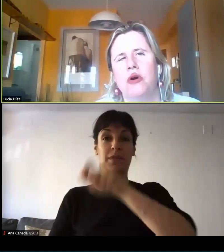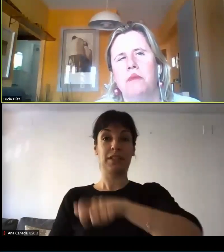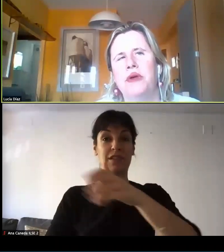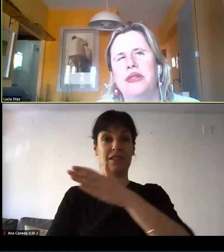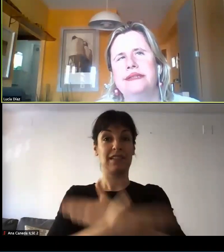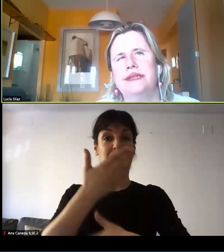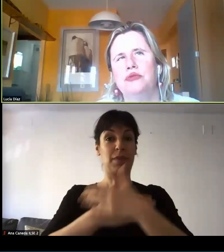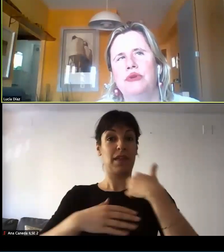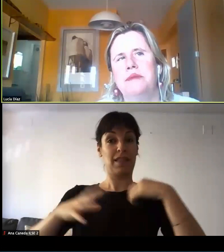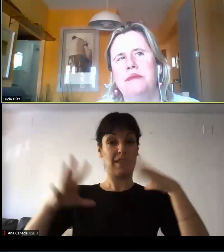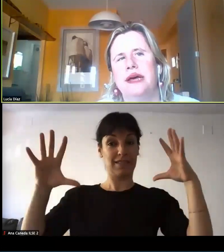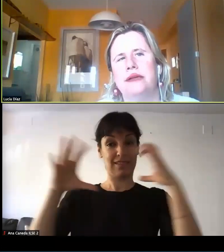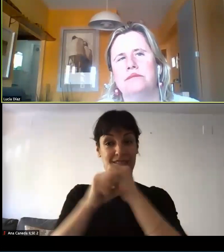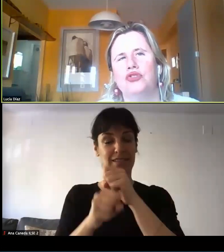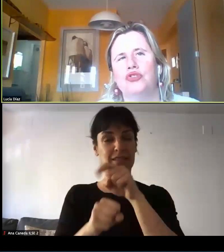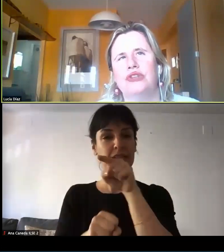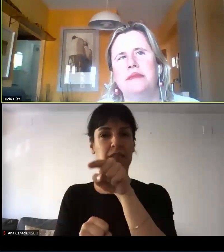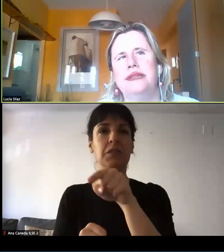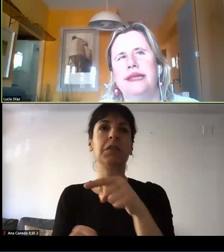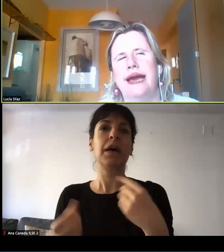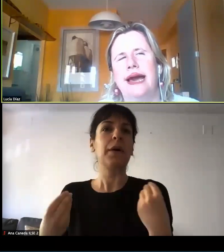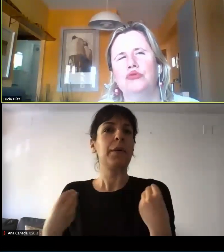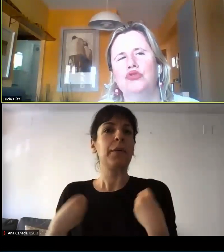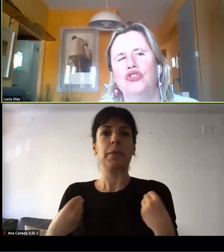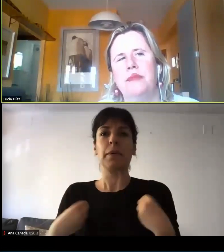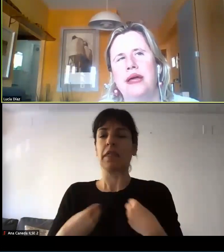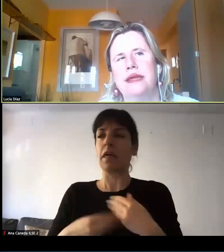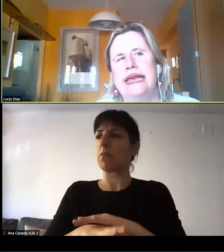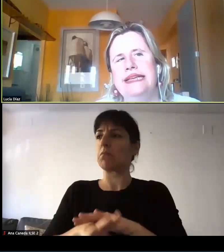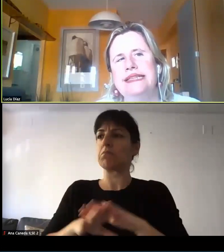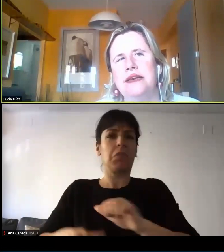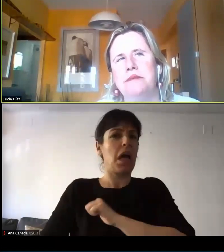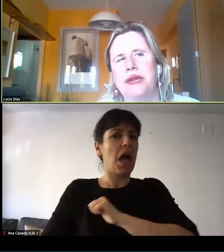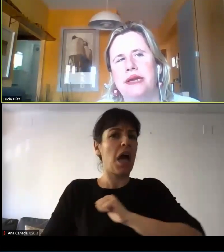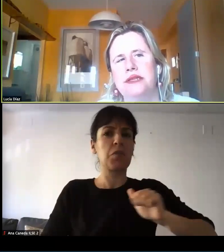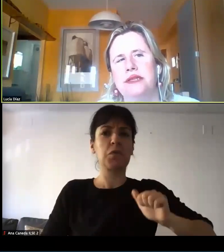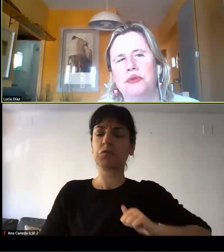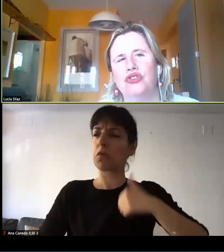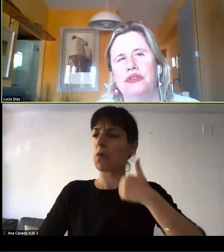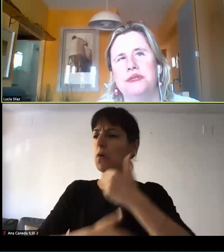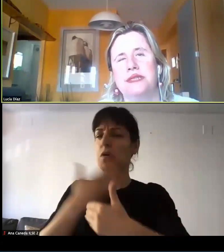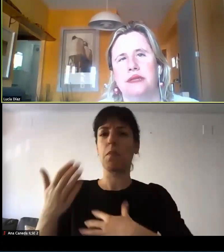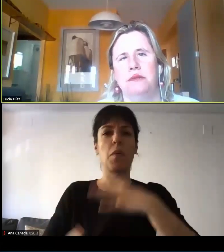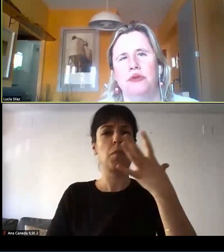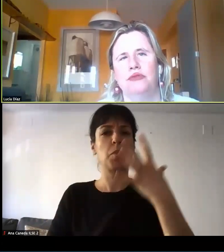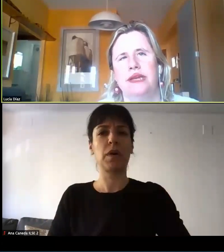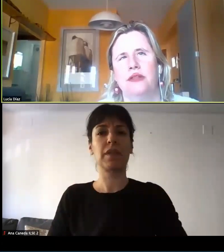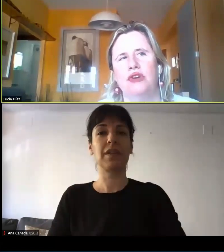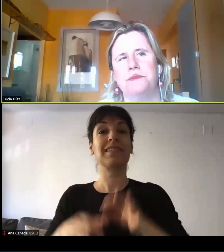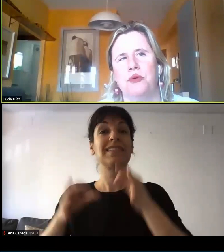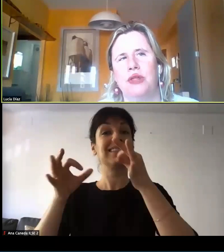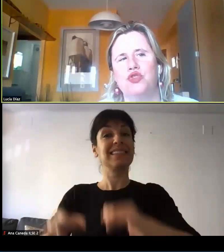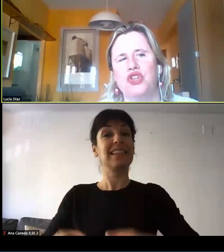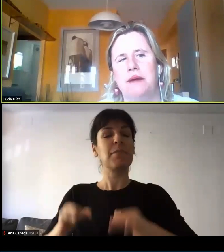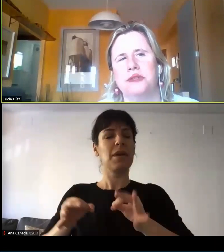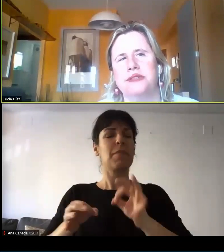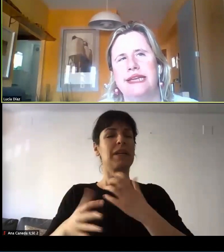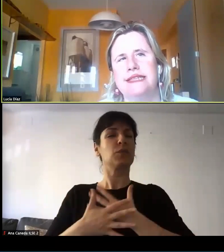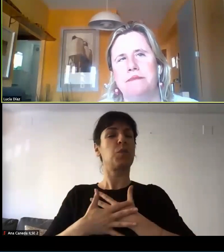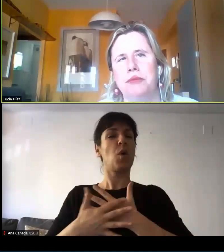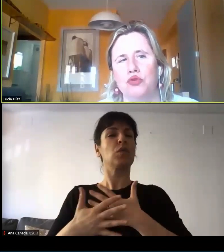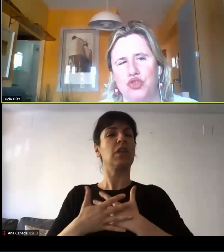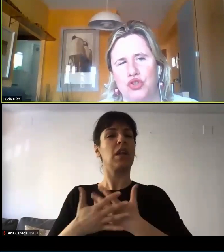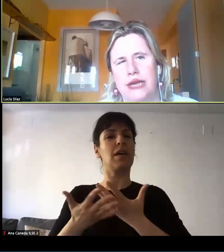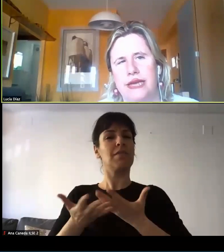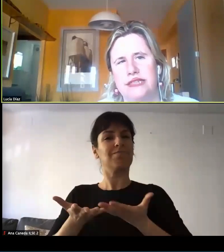dirigimos puedan tener una vida totalmente autónoma y siempre que desde el punto de vista del voluntariado les podamos aportar